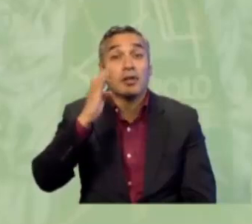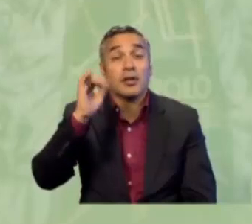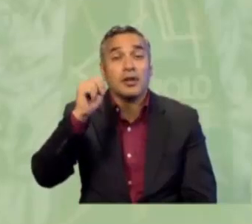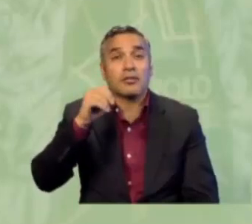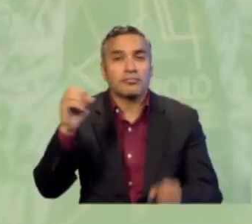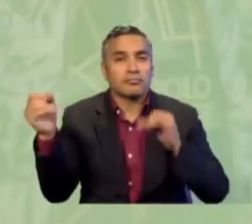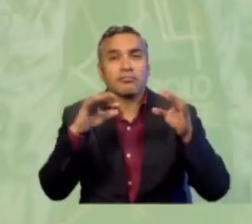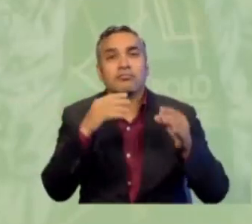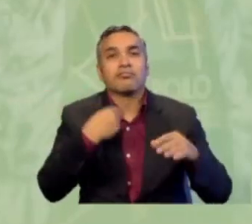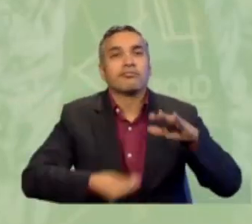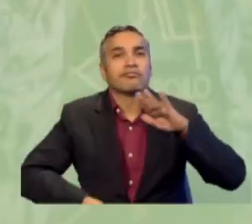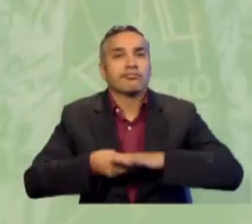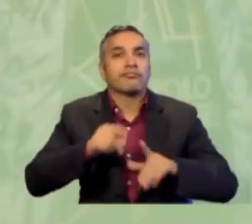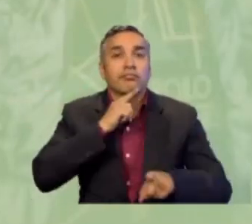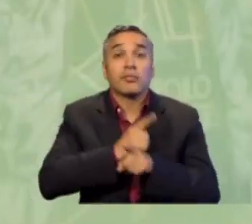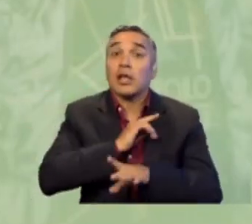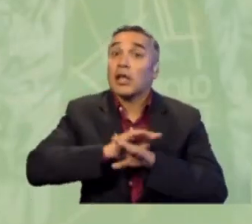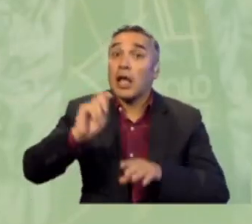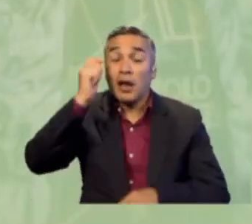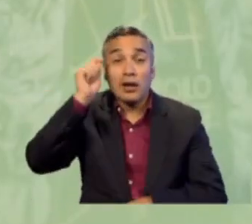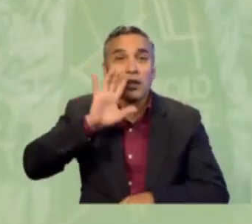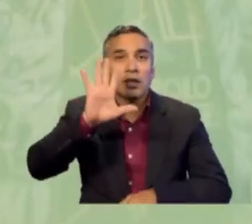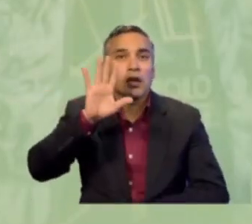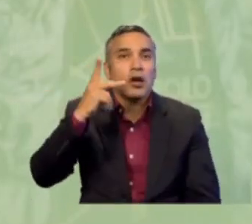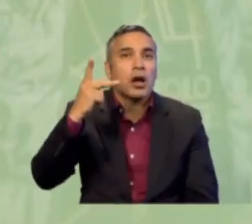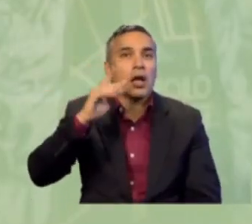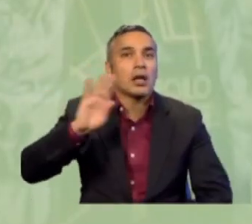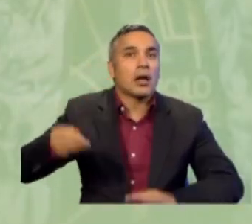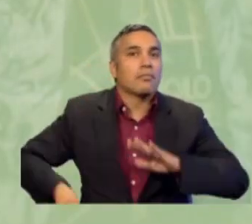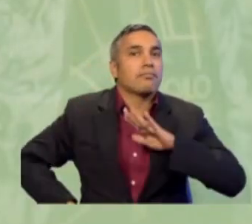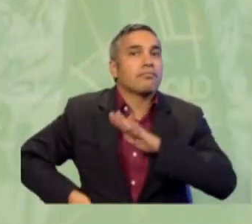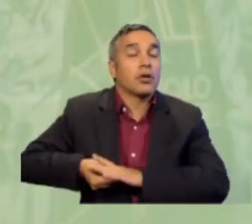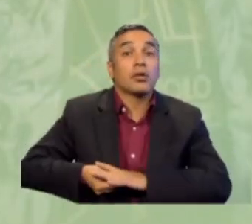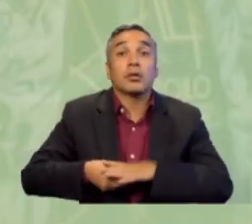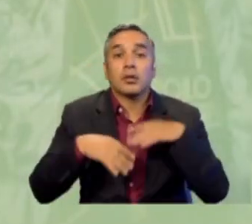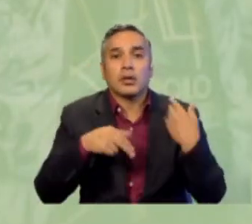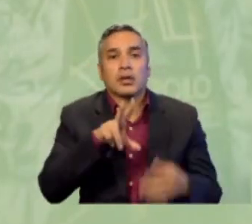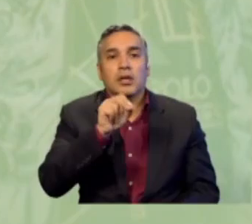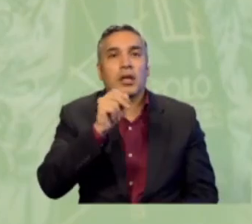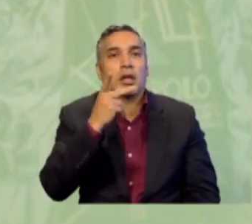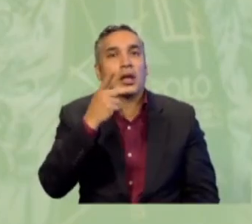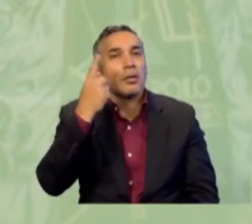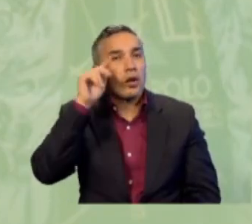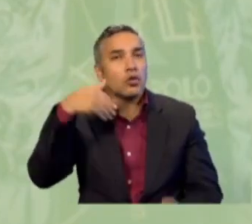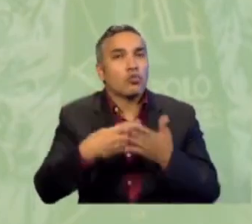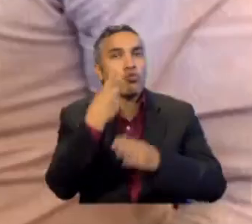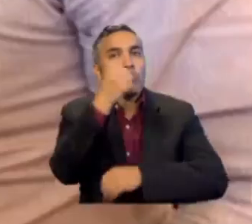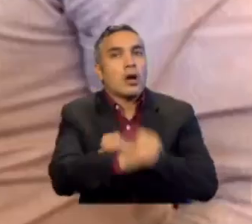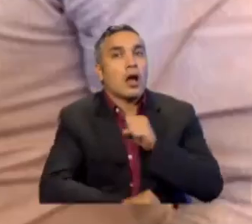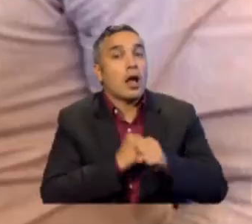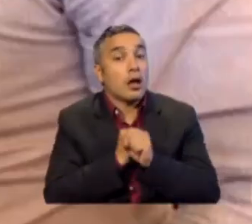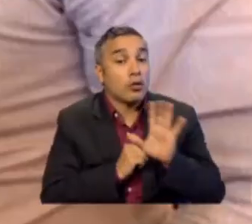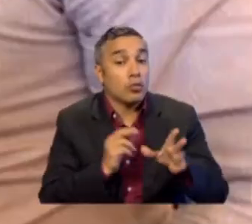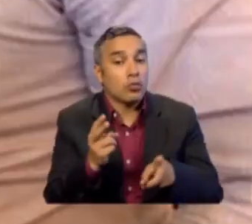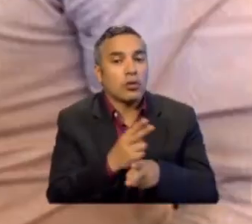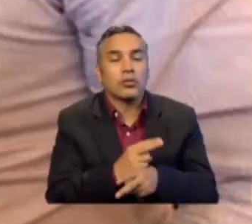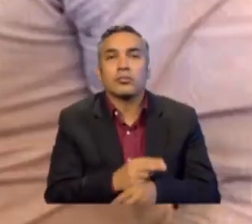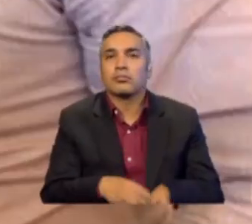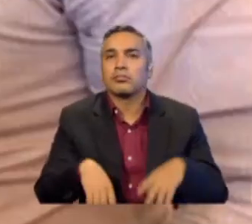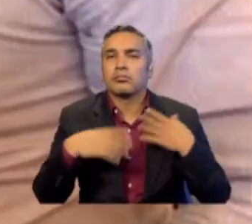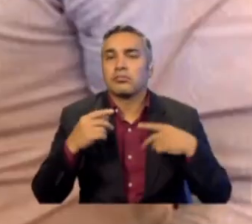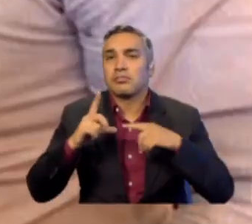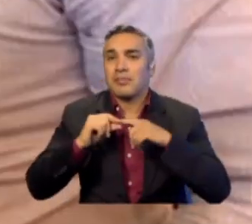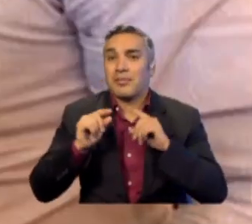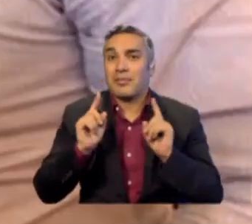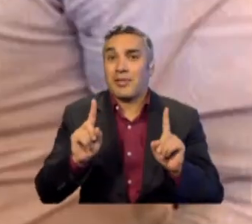chats recibir dinero. Recuerda que ya recibí 5K. Y me ofrecieron 30K para todo el año. Los alcances de los primos